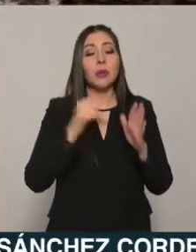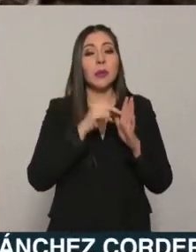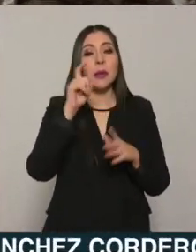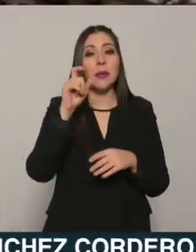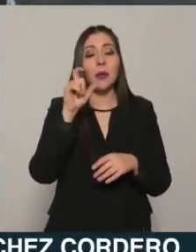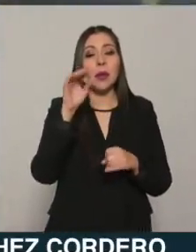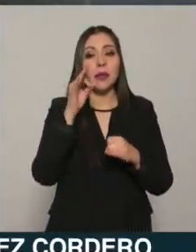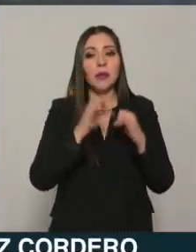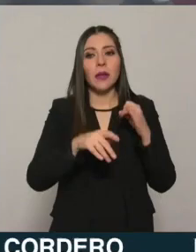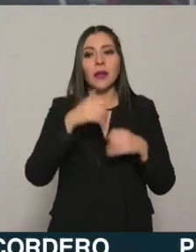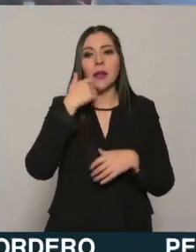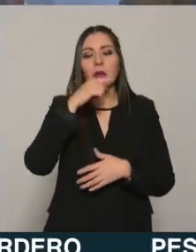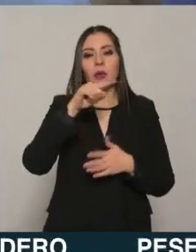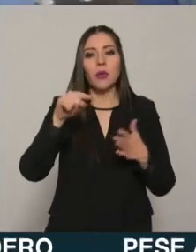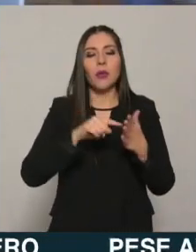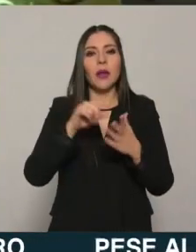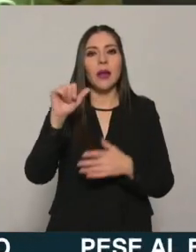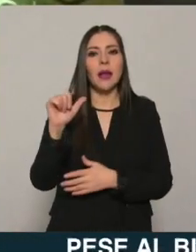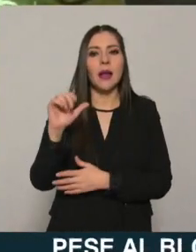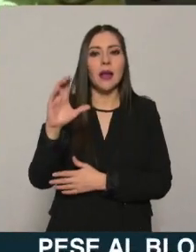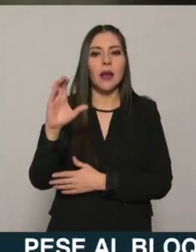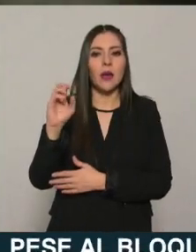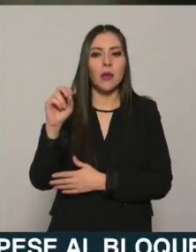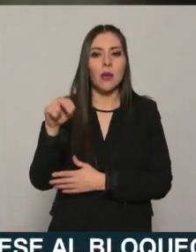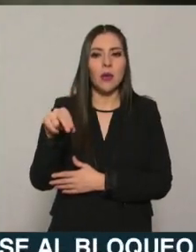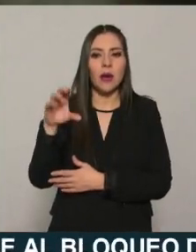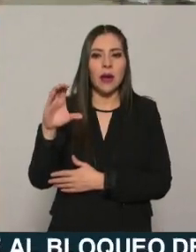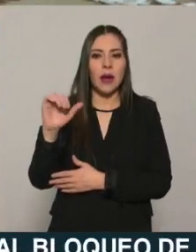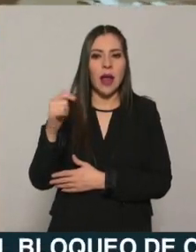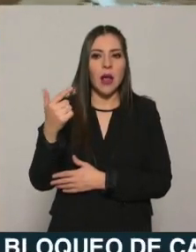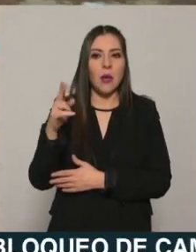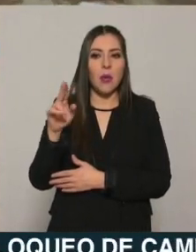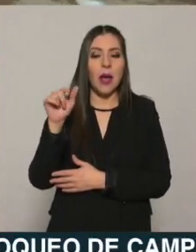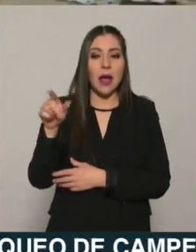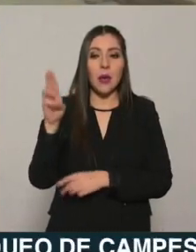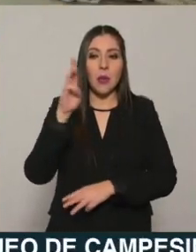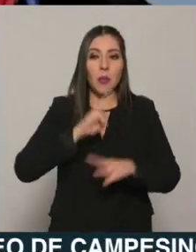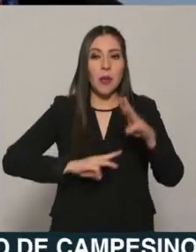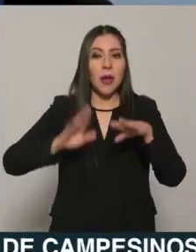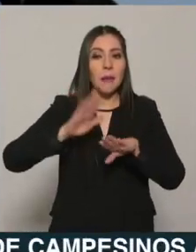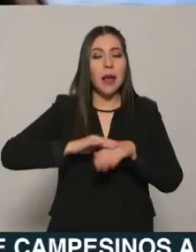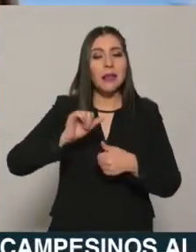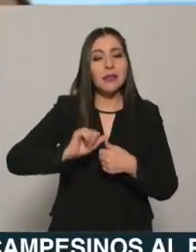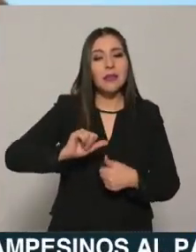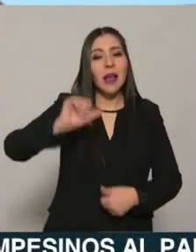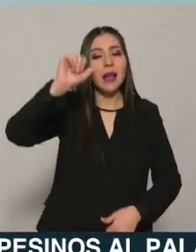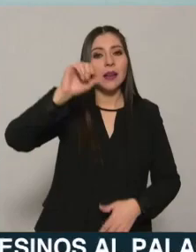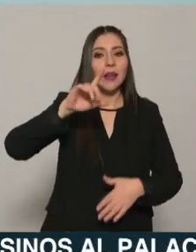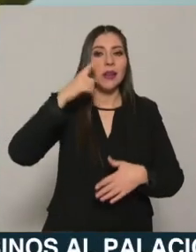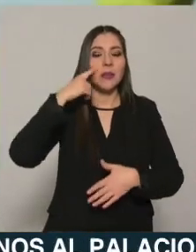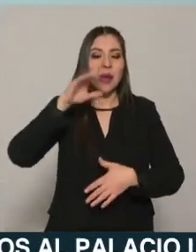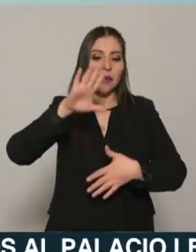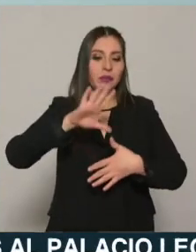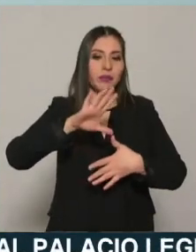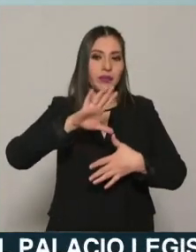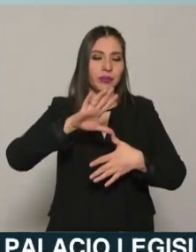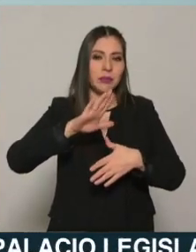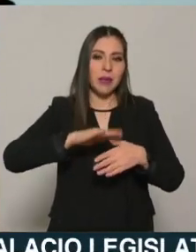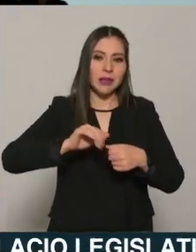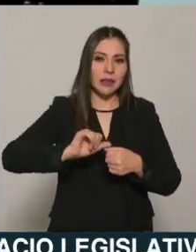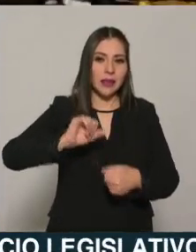pero ahora en Aconcagua, la montaña más alta del continente americano. Wow, perfecto. O sea, sigue sorprendiéndonos, la